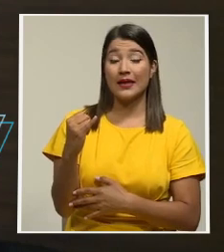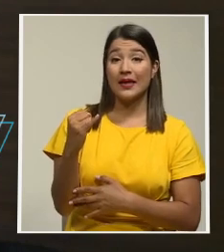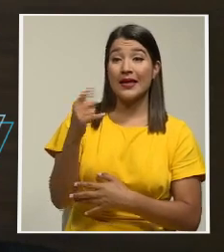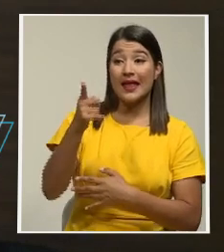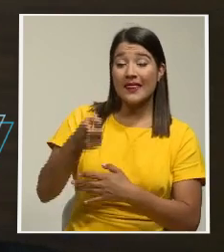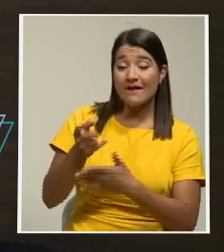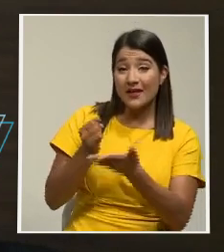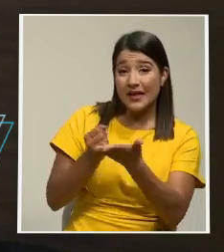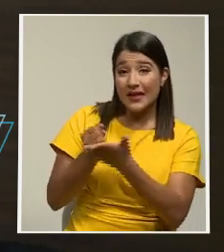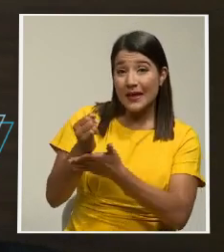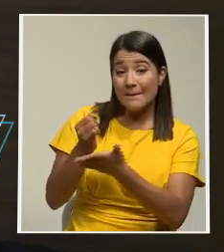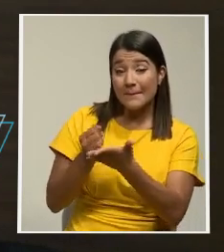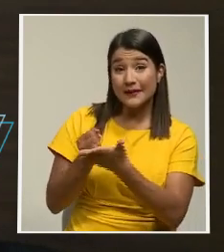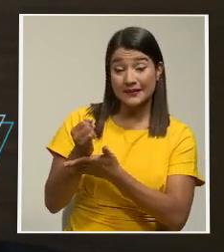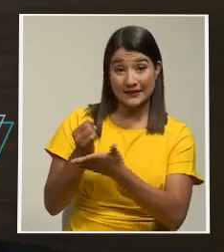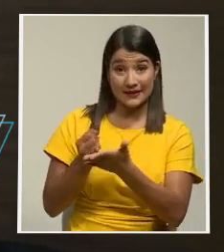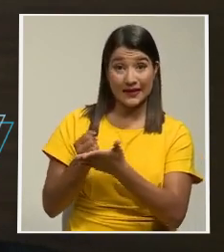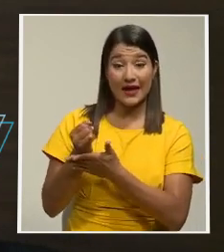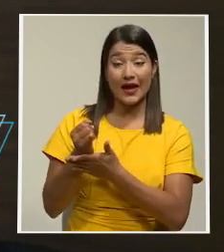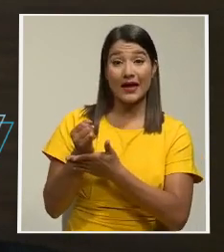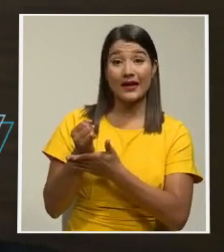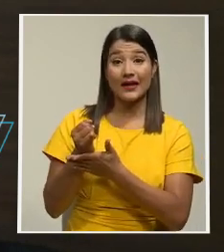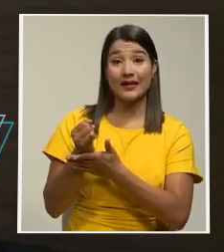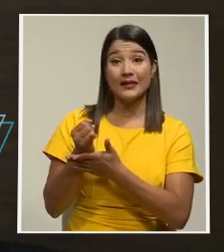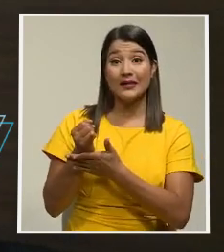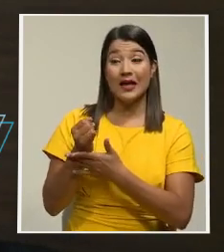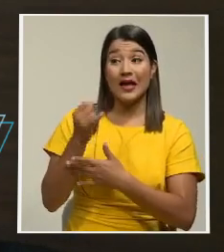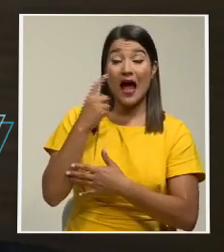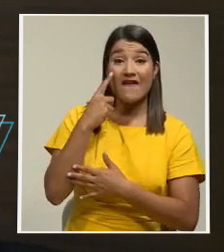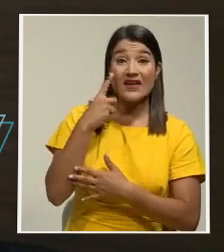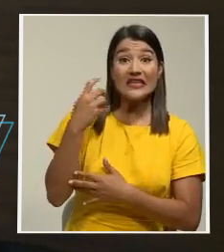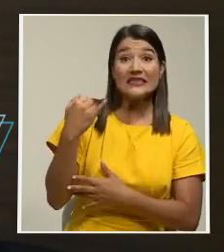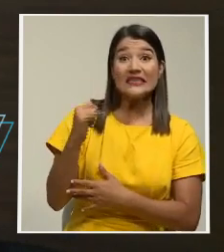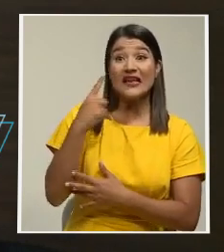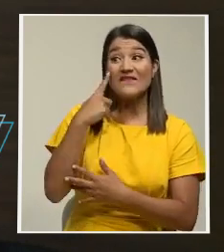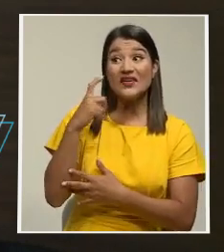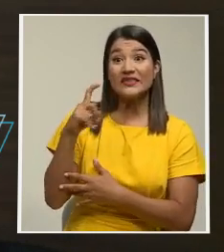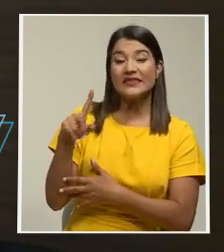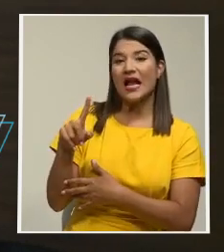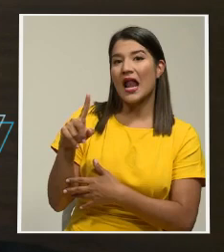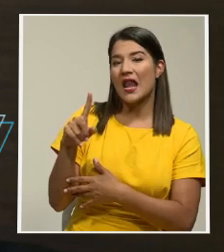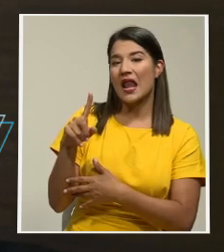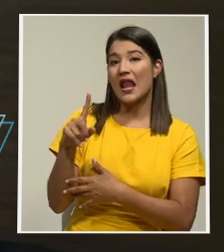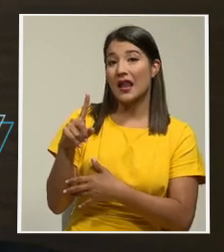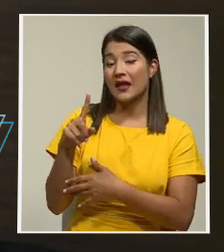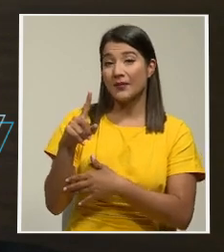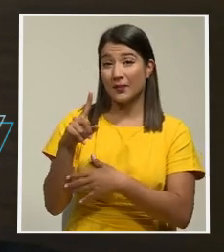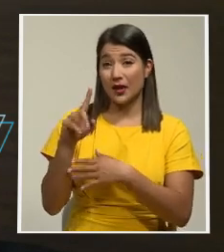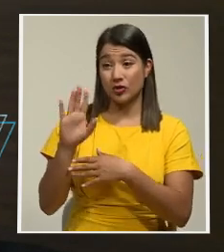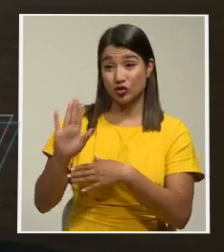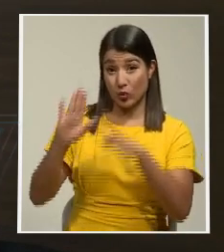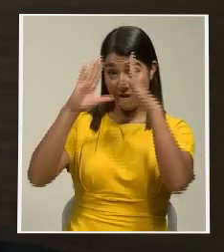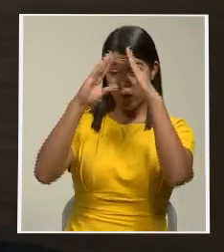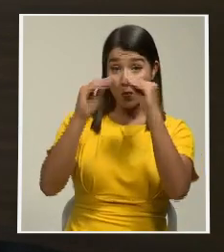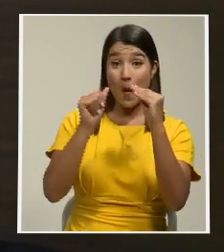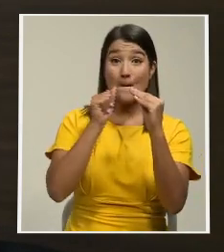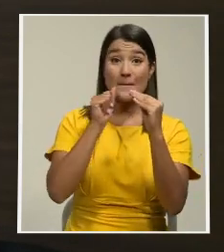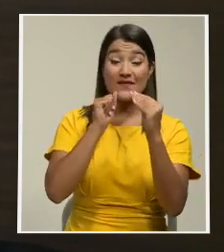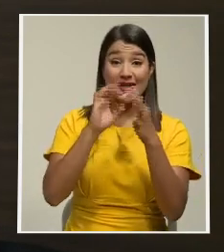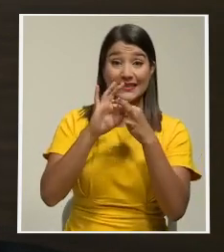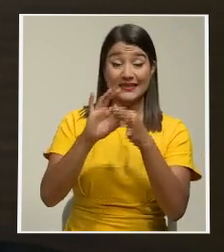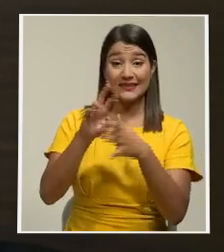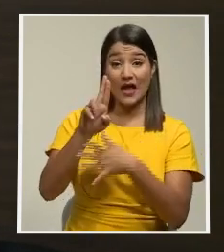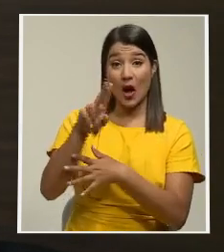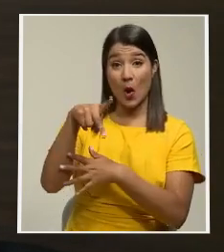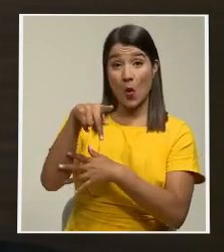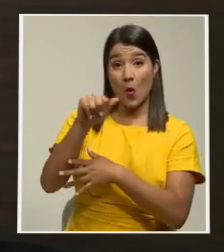y investigar lo que era la posible fuga de datos con el tema de la comparecencia ayer del